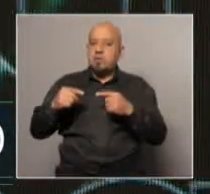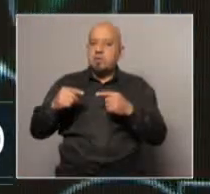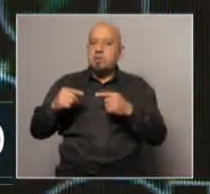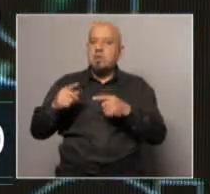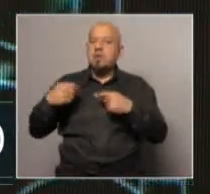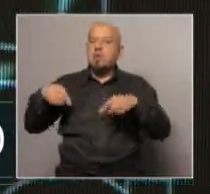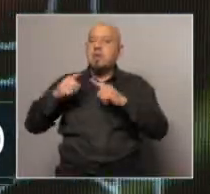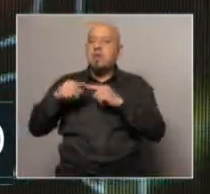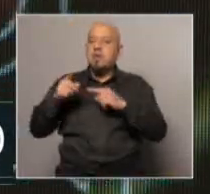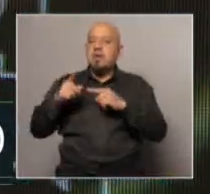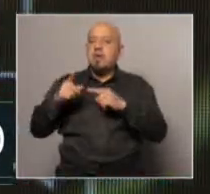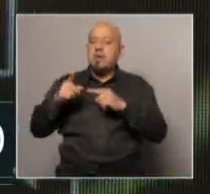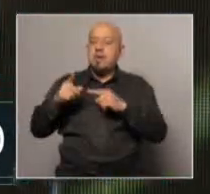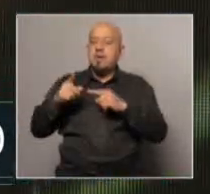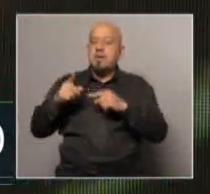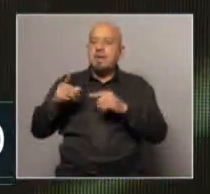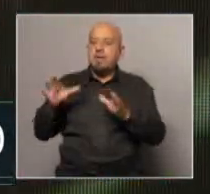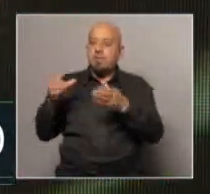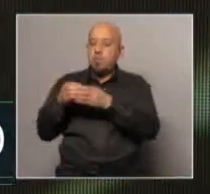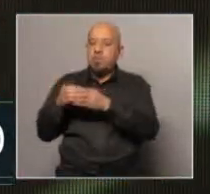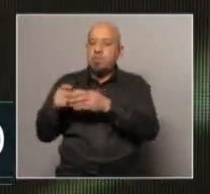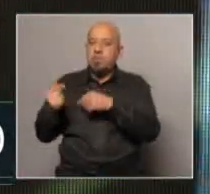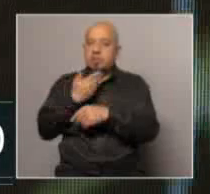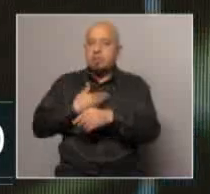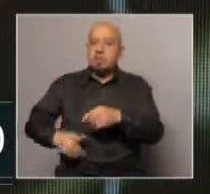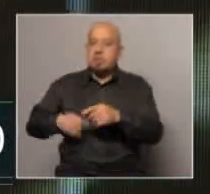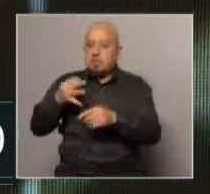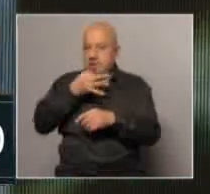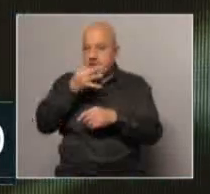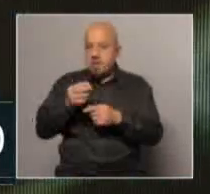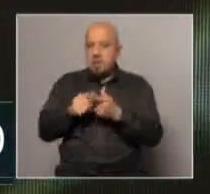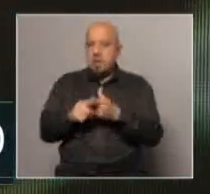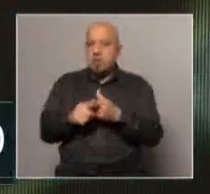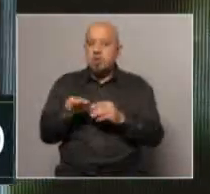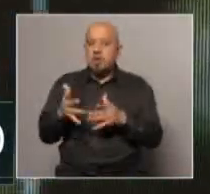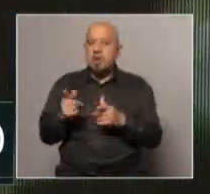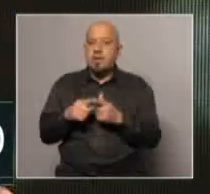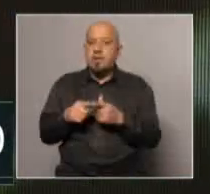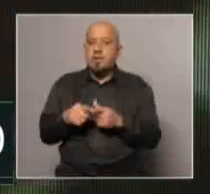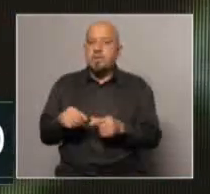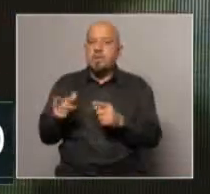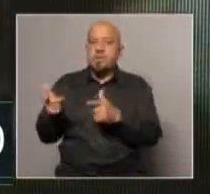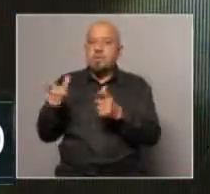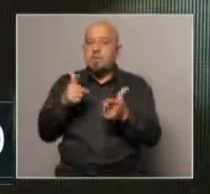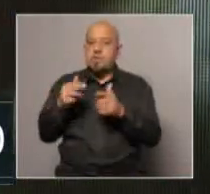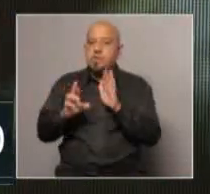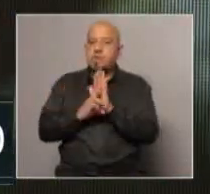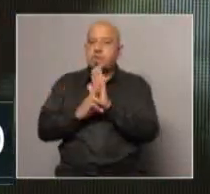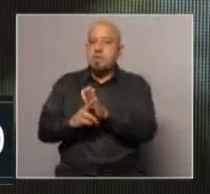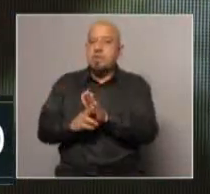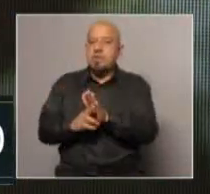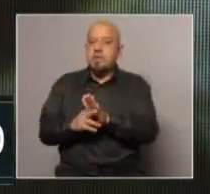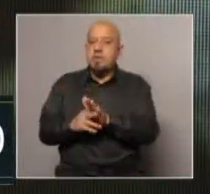Endocannabinología. No es fácil. Señaló el viernes pasado en Informe Capital, justamente, que al no haberse reglamentado la ley